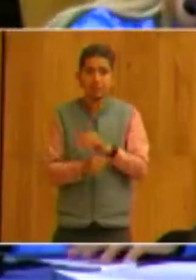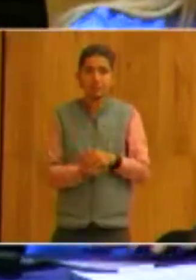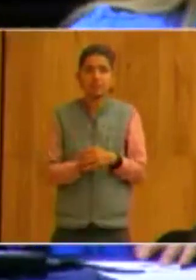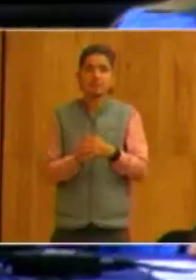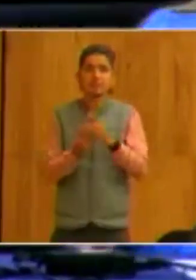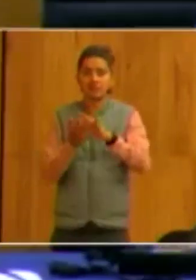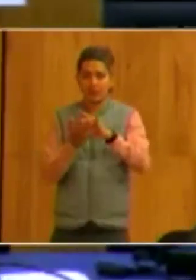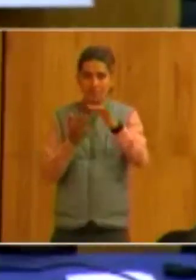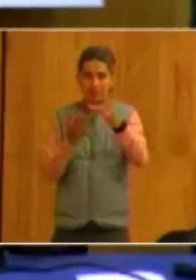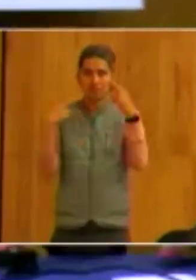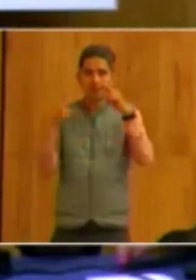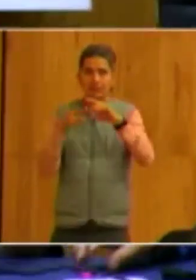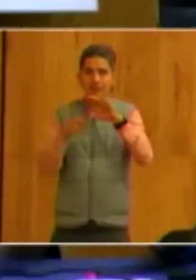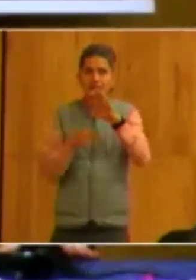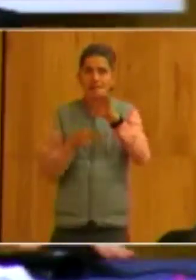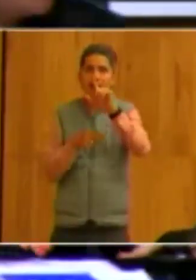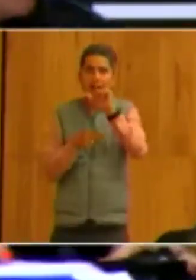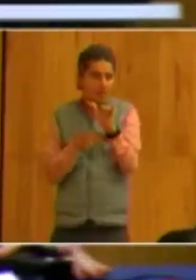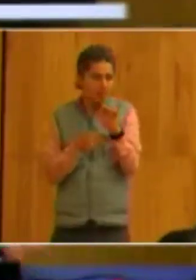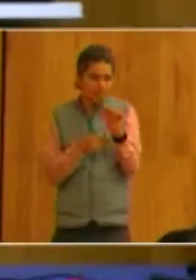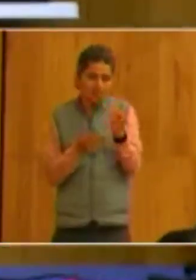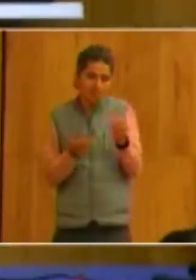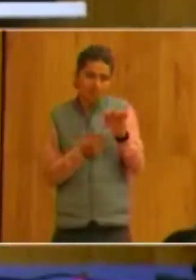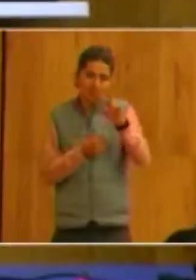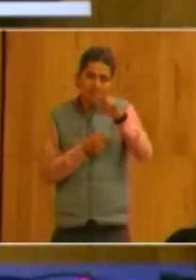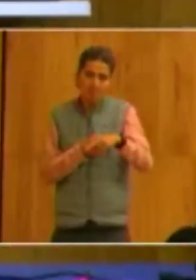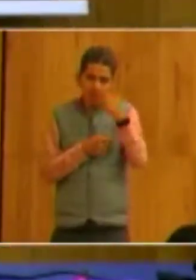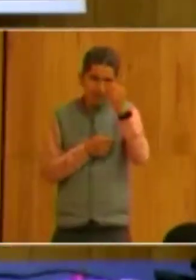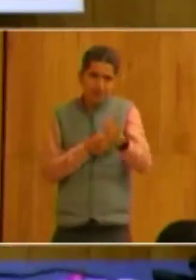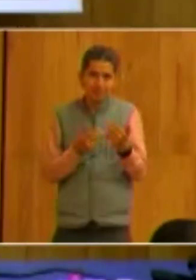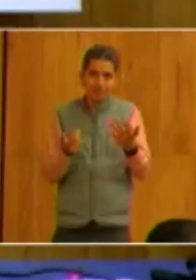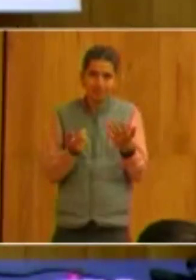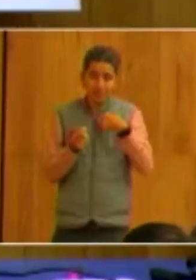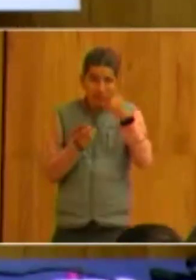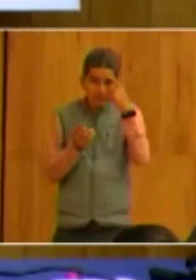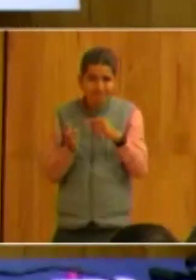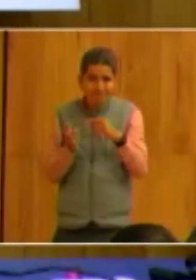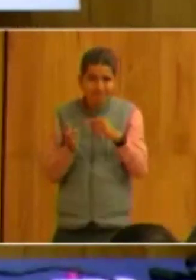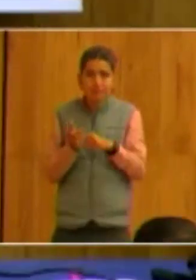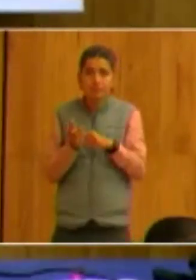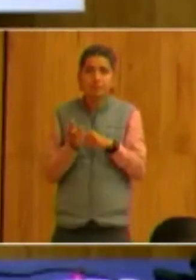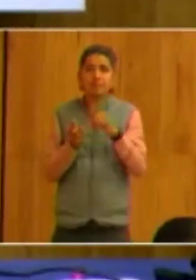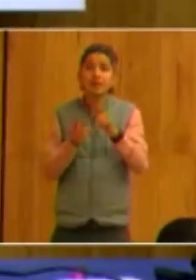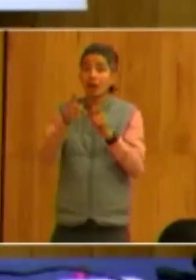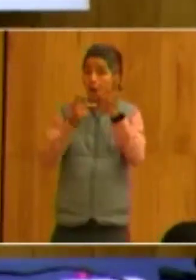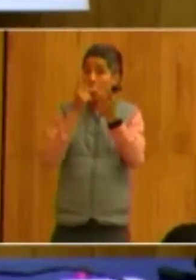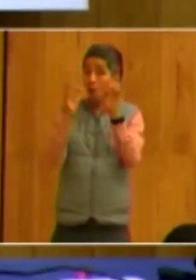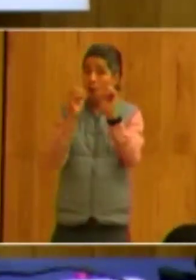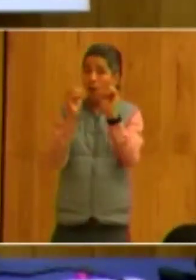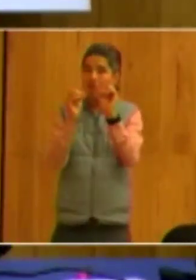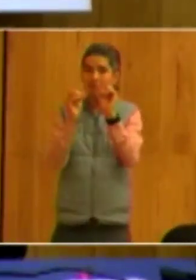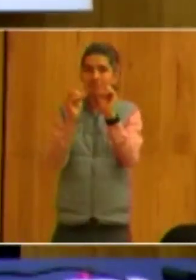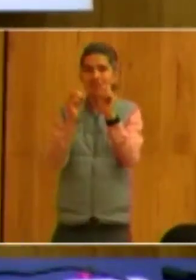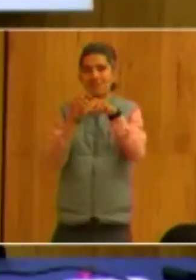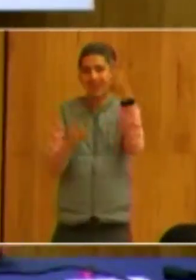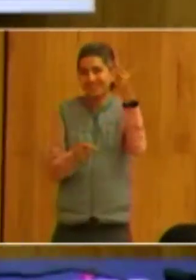Gracias, maestra Citlali. Pues sí, efectivamente creo que lo que no se nombra no existe y